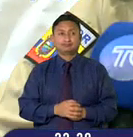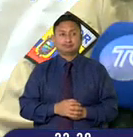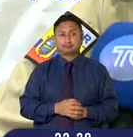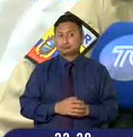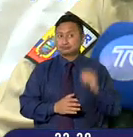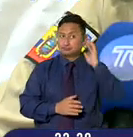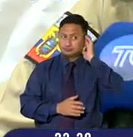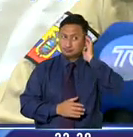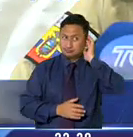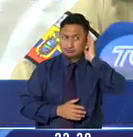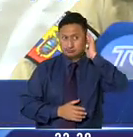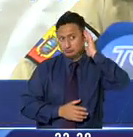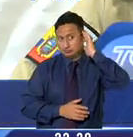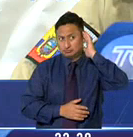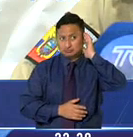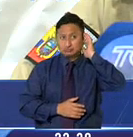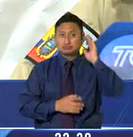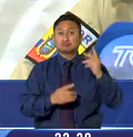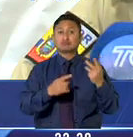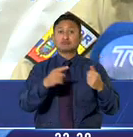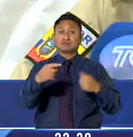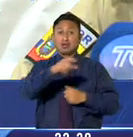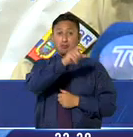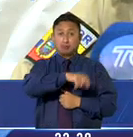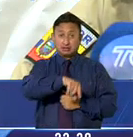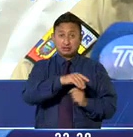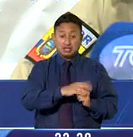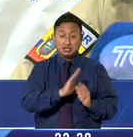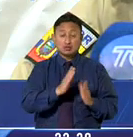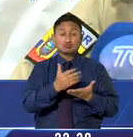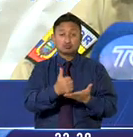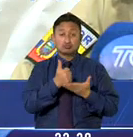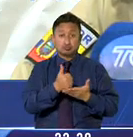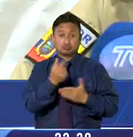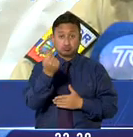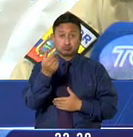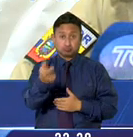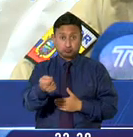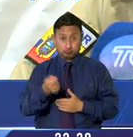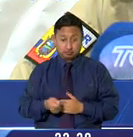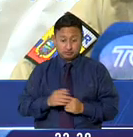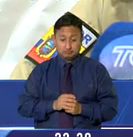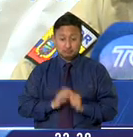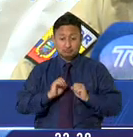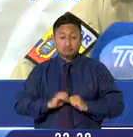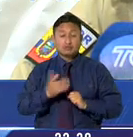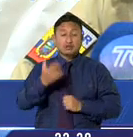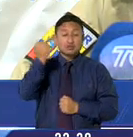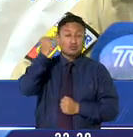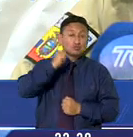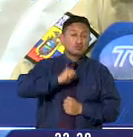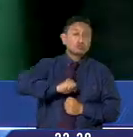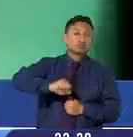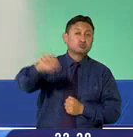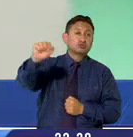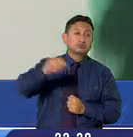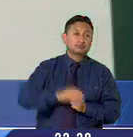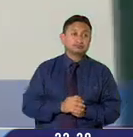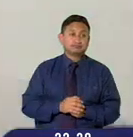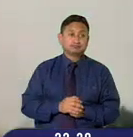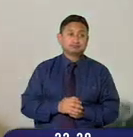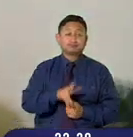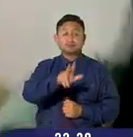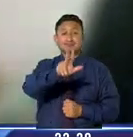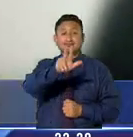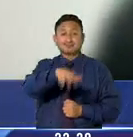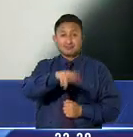se beneficiaban económicamente de esta actividad ilegal, ofertando viajes hacia el exterior. Luego de tres meses